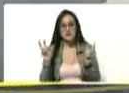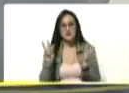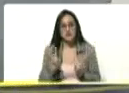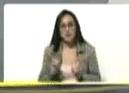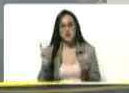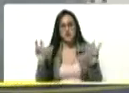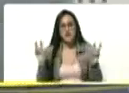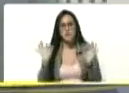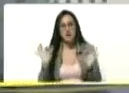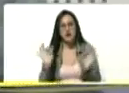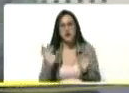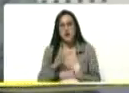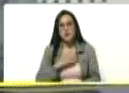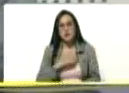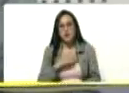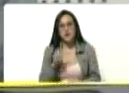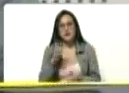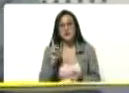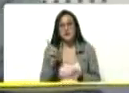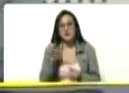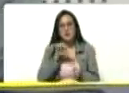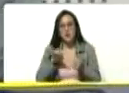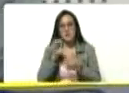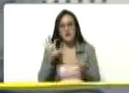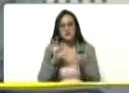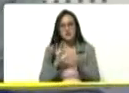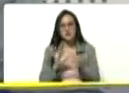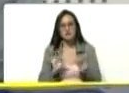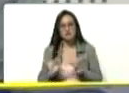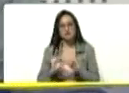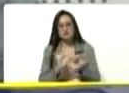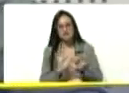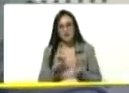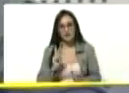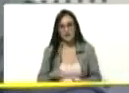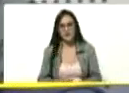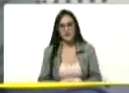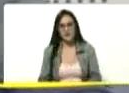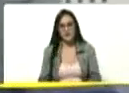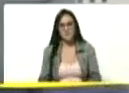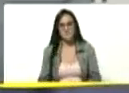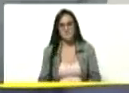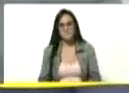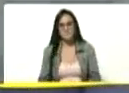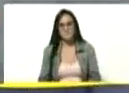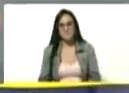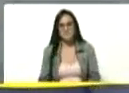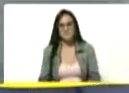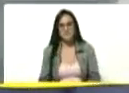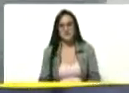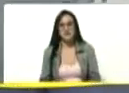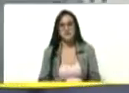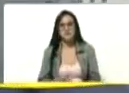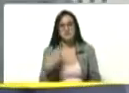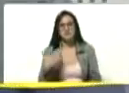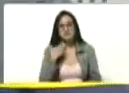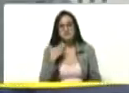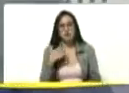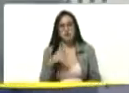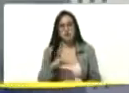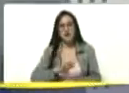no puede ser encarada sin la cooperación y la unidad. La región más afectada por la pandemia de la